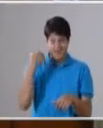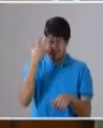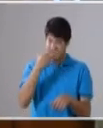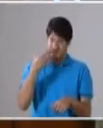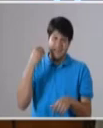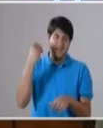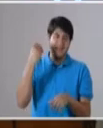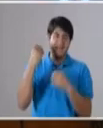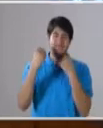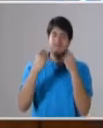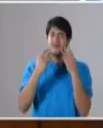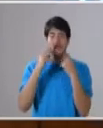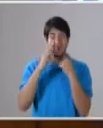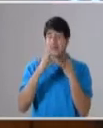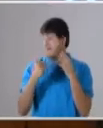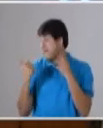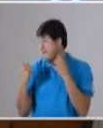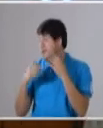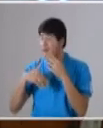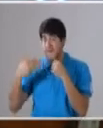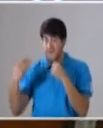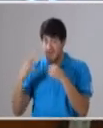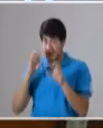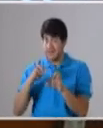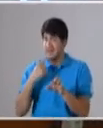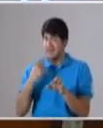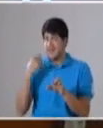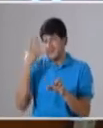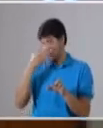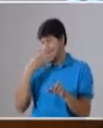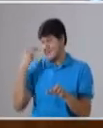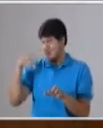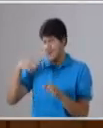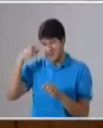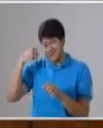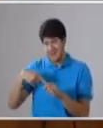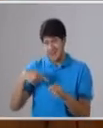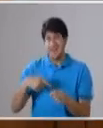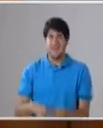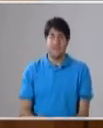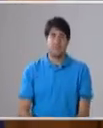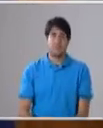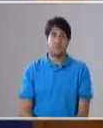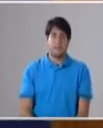hermano. Voltéese con el hermano y dígale: hermano, qué día más precioso el que hemos vivido hoy.